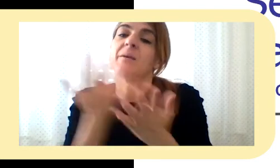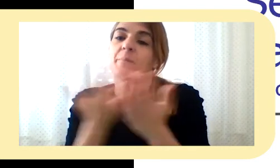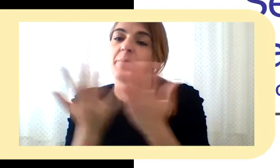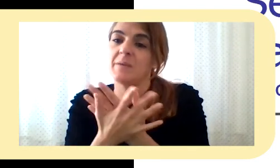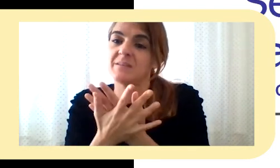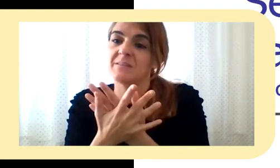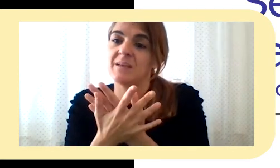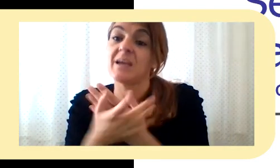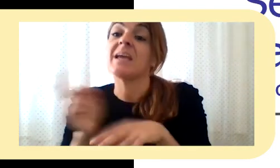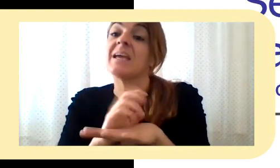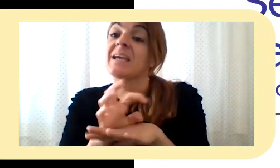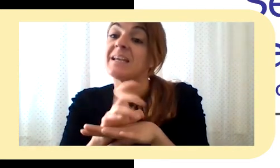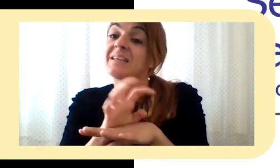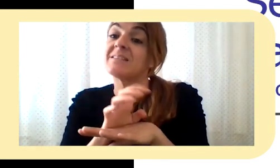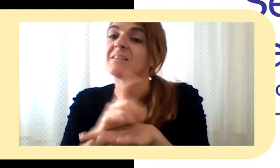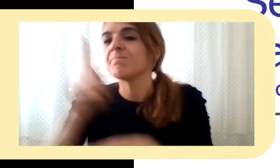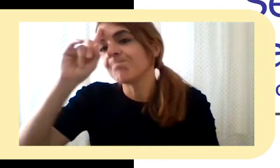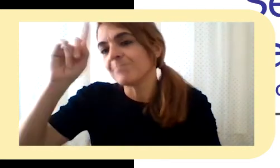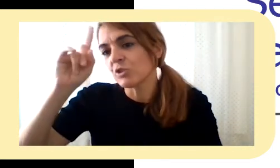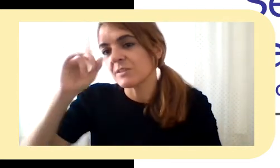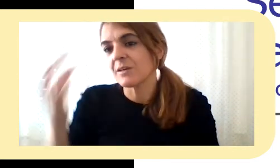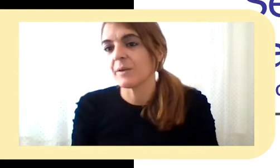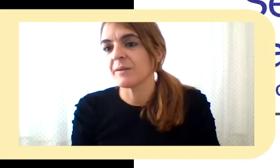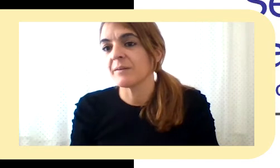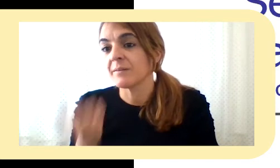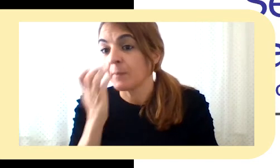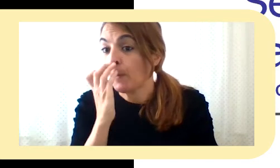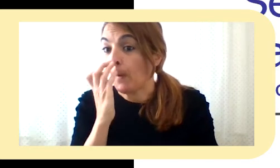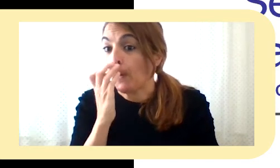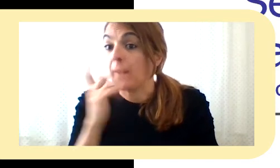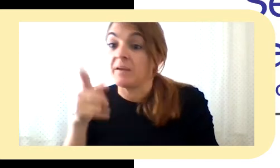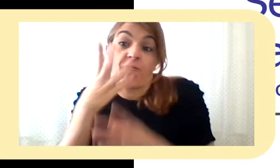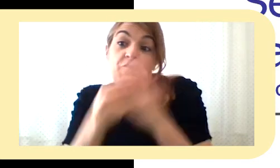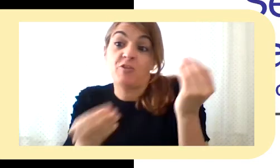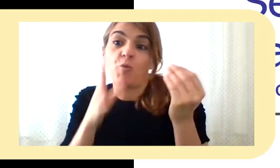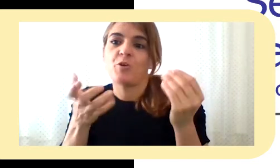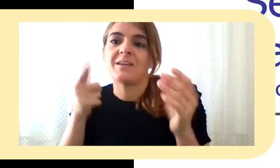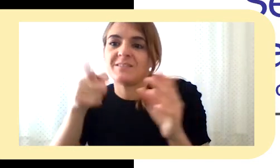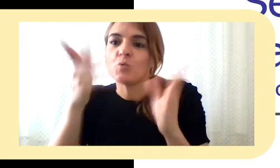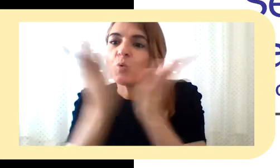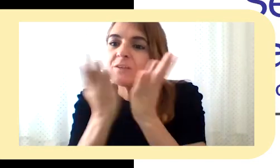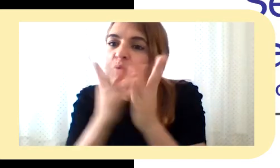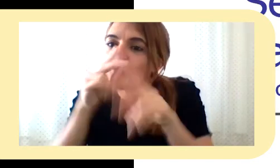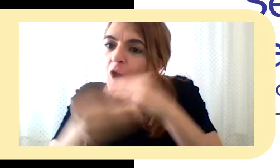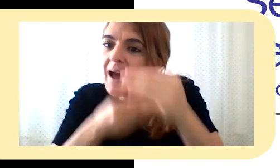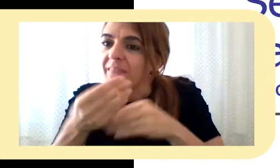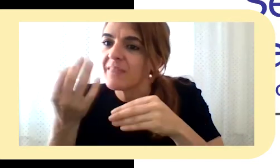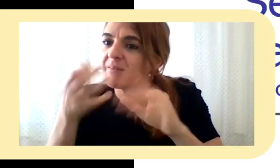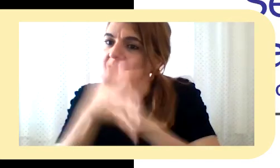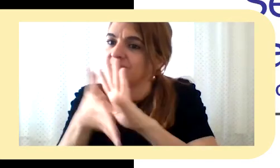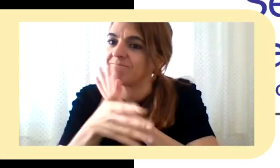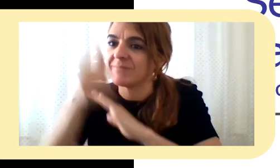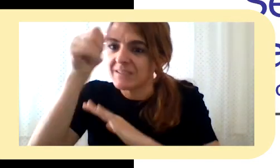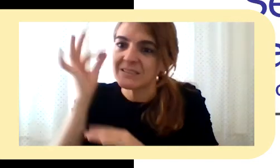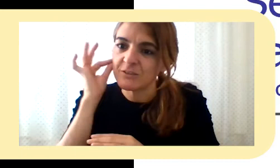eso también es un fallo porque si tú estudias tienes que explicar el sexo de lo que haces. Por lo tanto, investigación de fármacos hasta